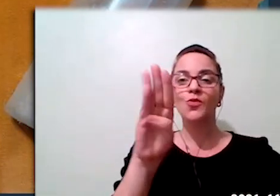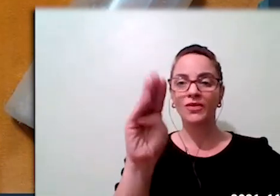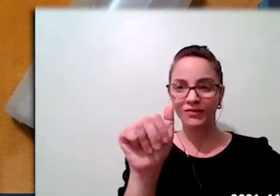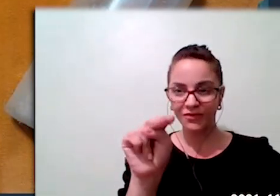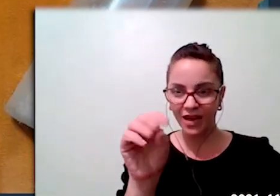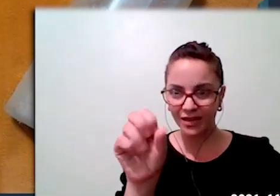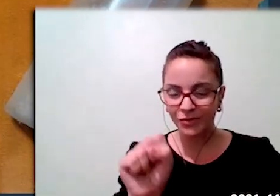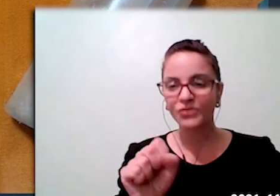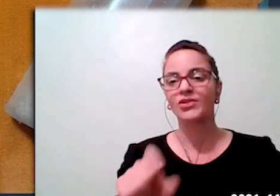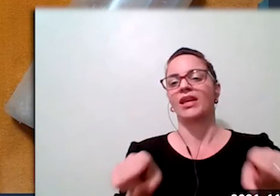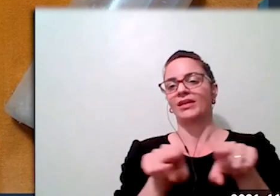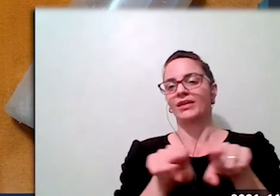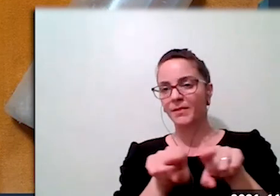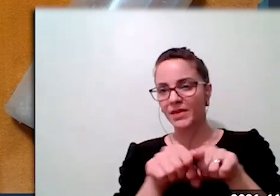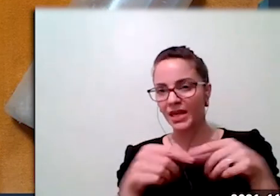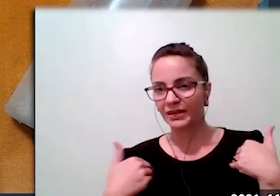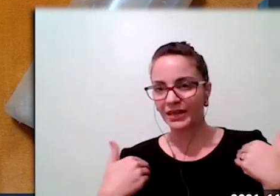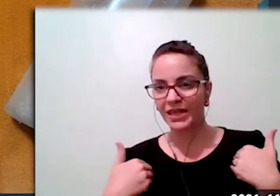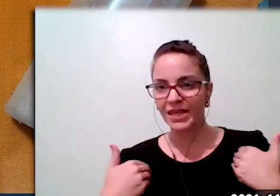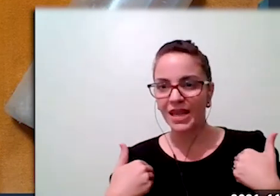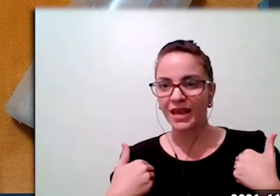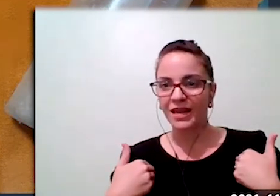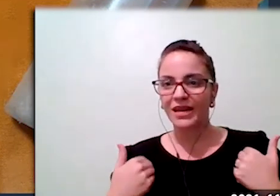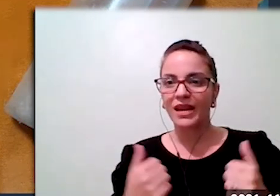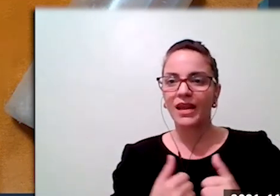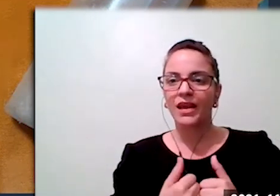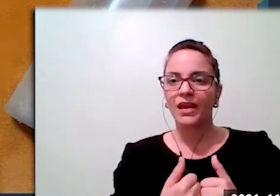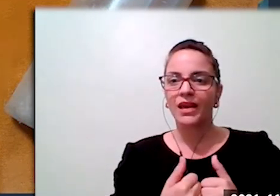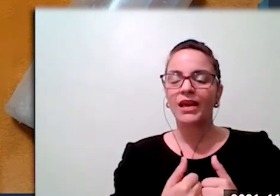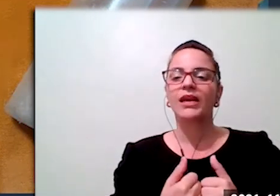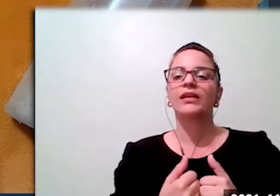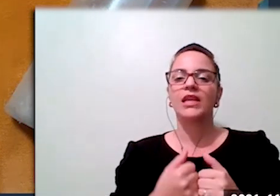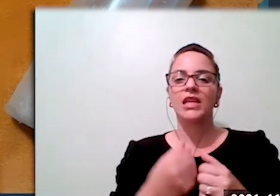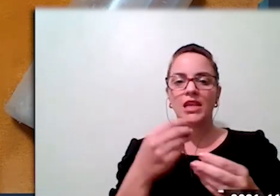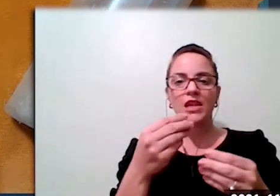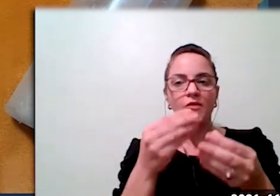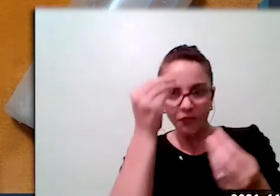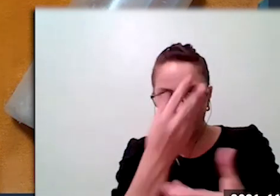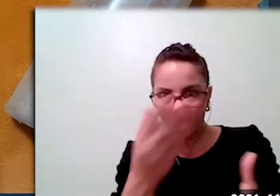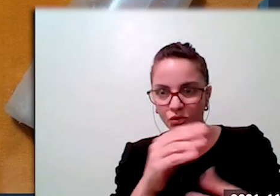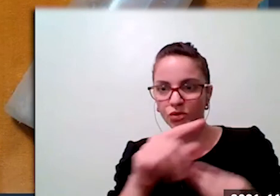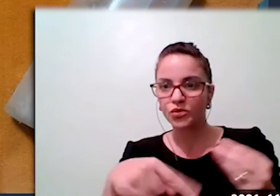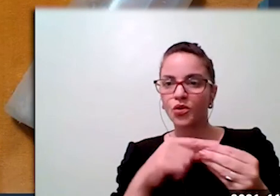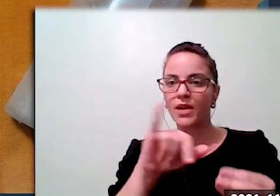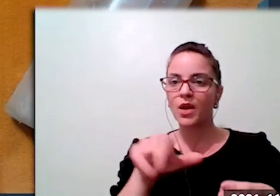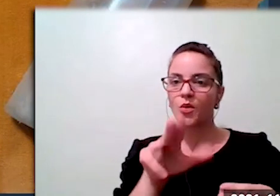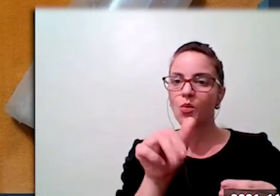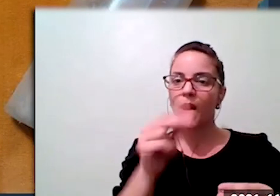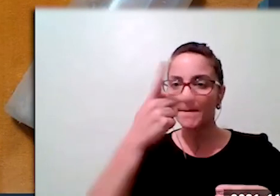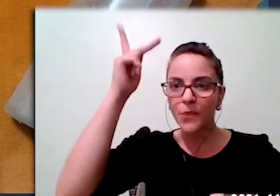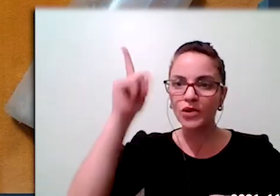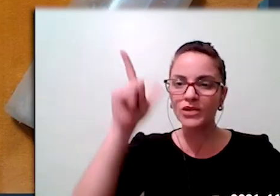mangles, el espíritu de Juan Ponce de León llegando y huyendo como